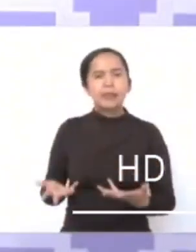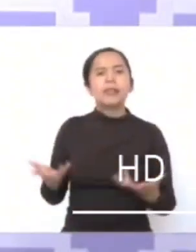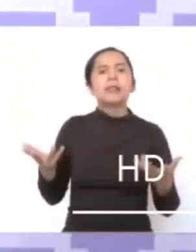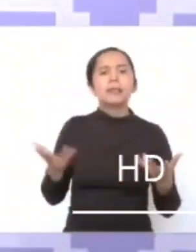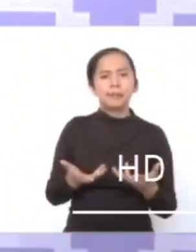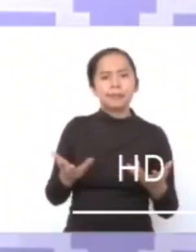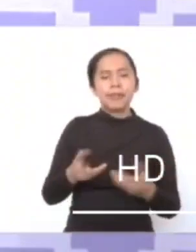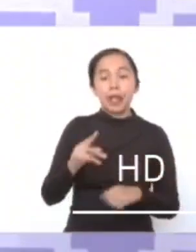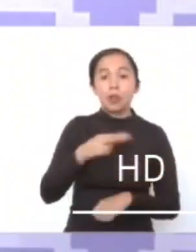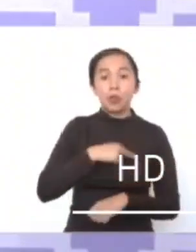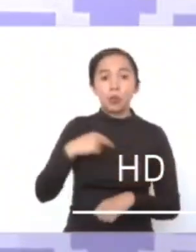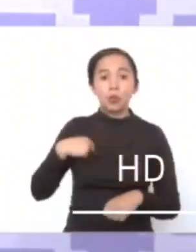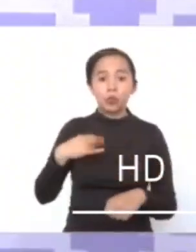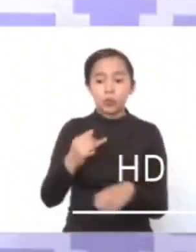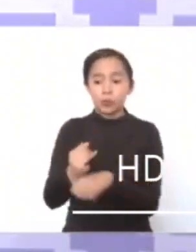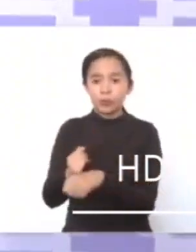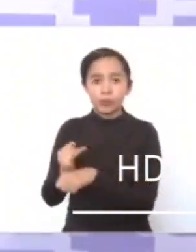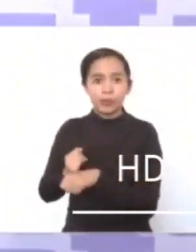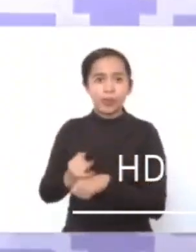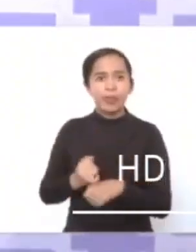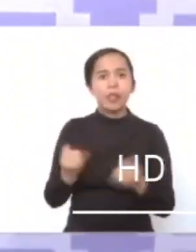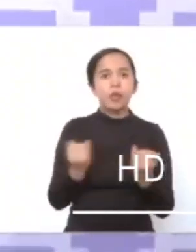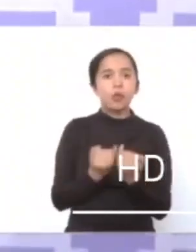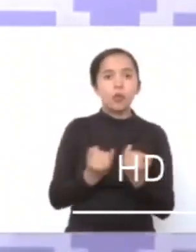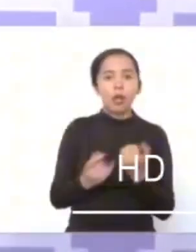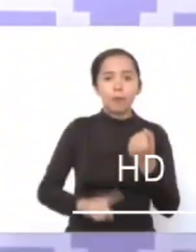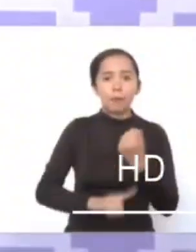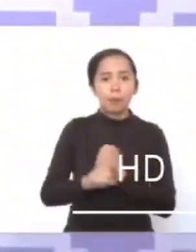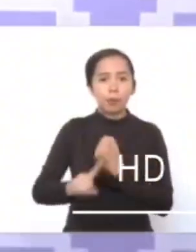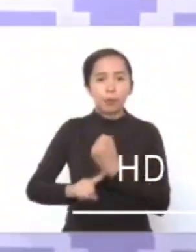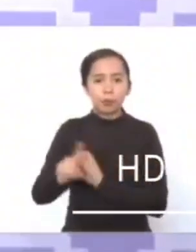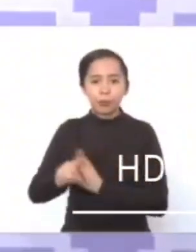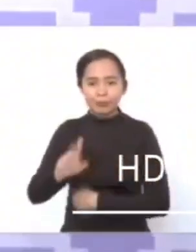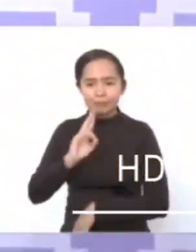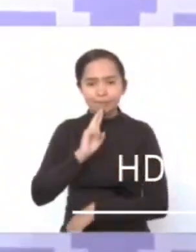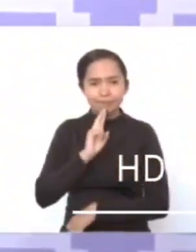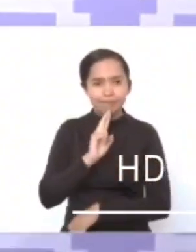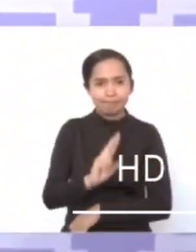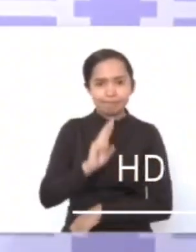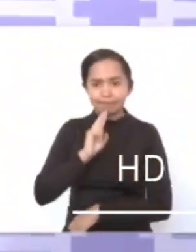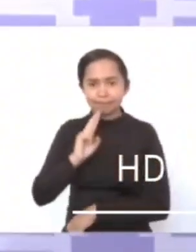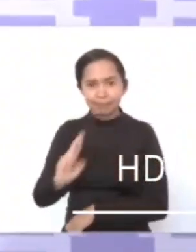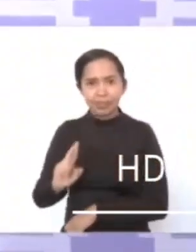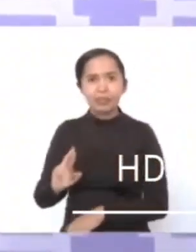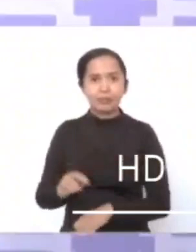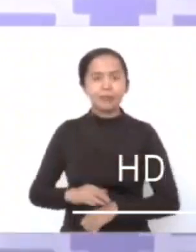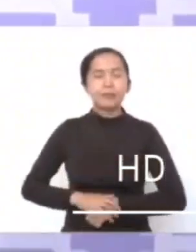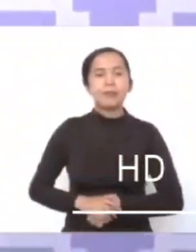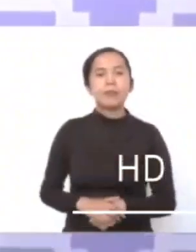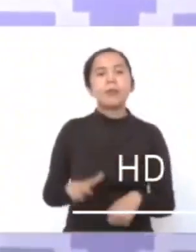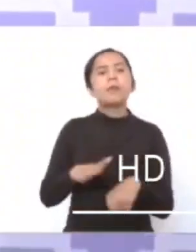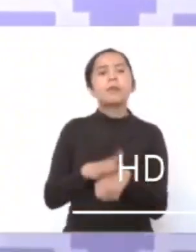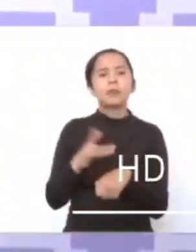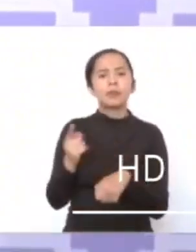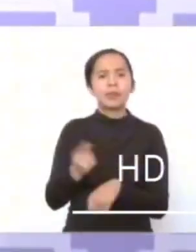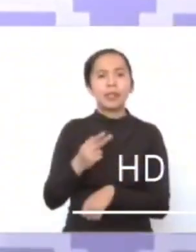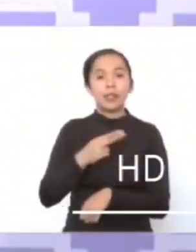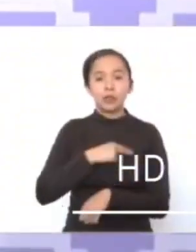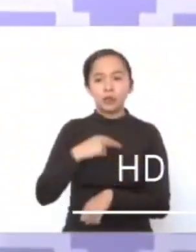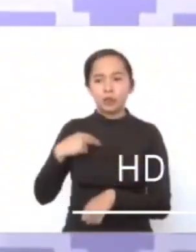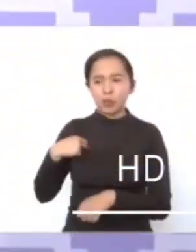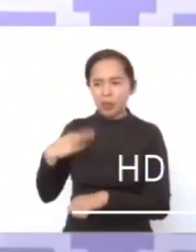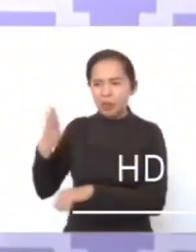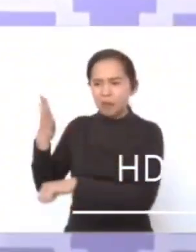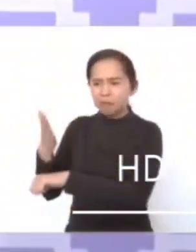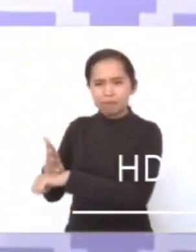más investigamos y donde más resolvemos los delitos cometidos en contra de nosotros. Porque combatir la